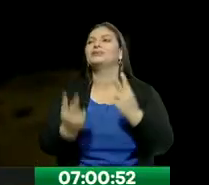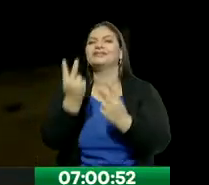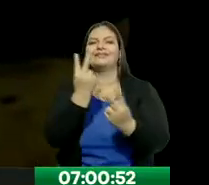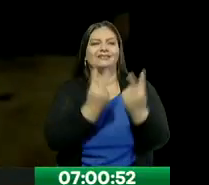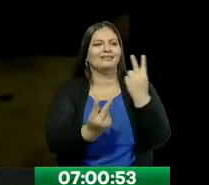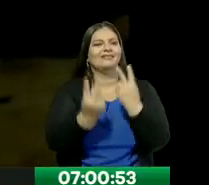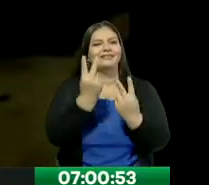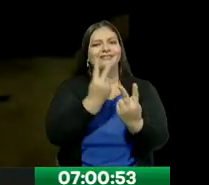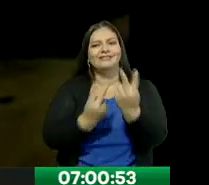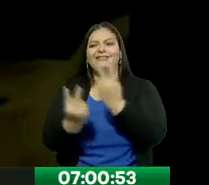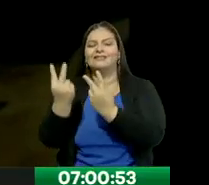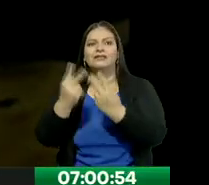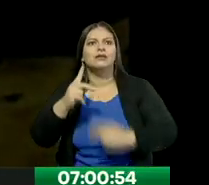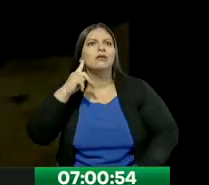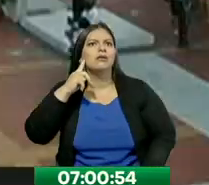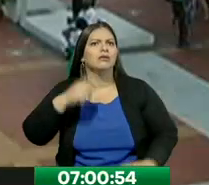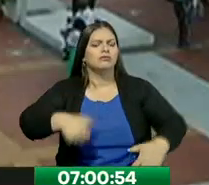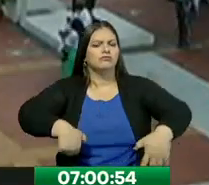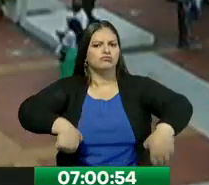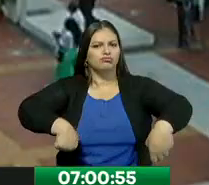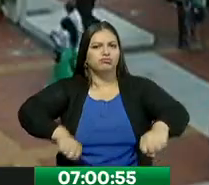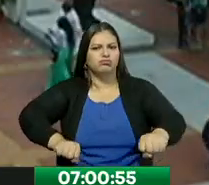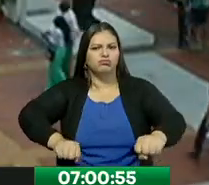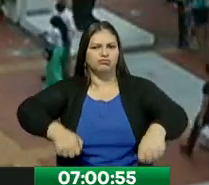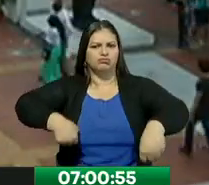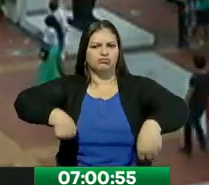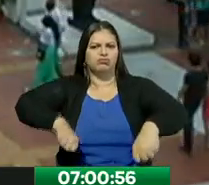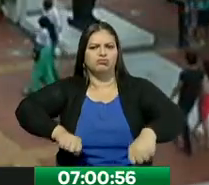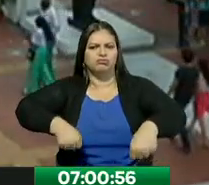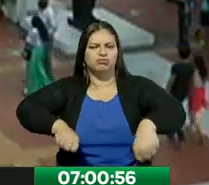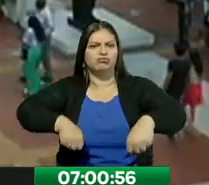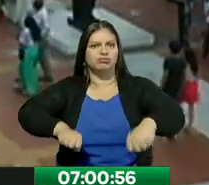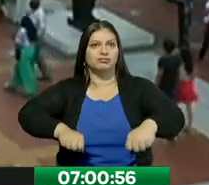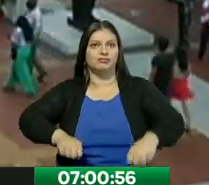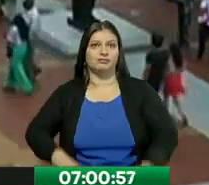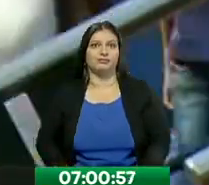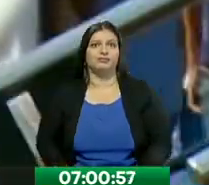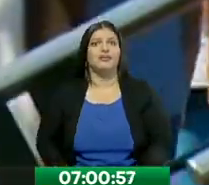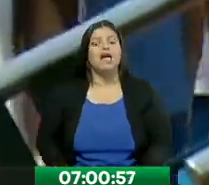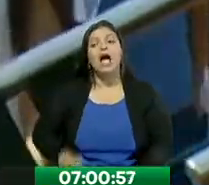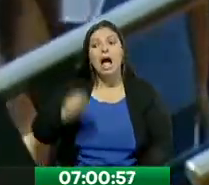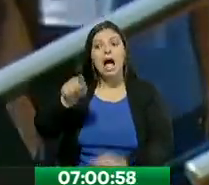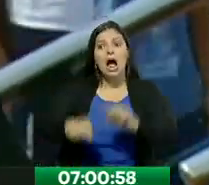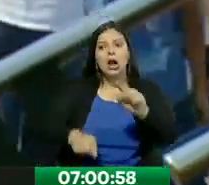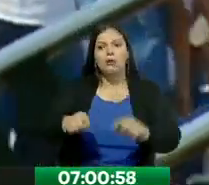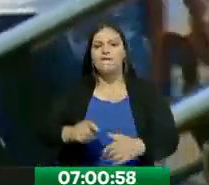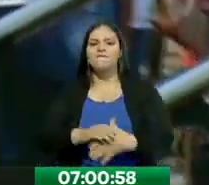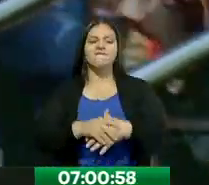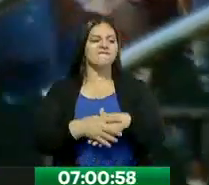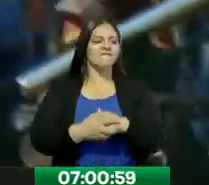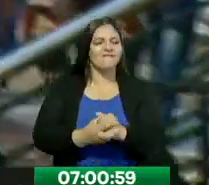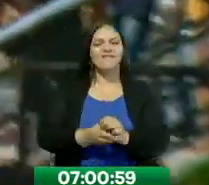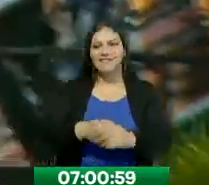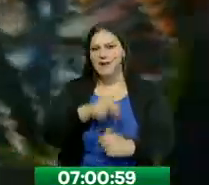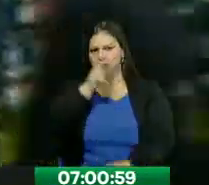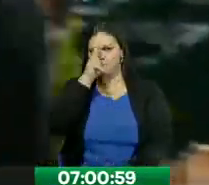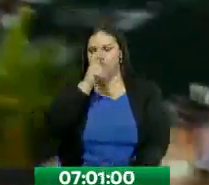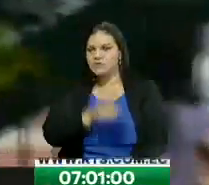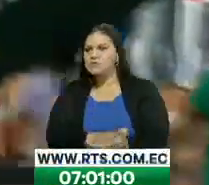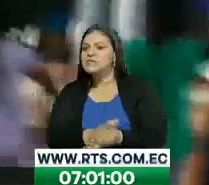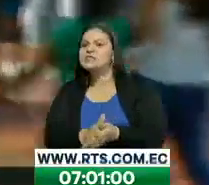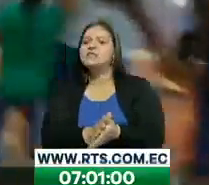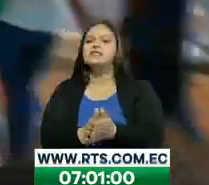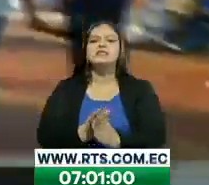tubos de escape. Y por otro lado, unos que fueron astutos y se aprovecharon de la situación para llevarse lo que más